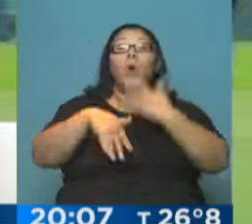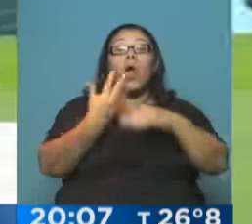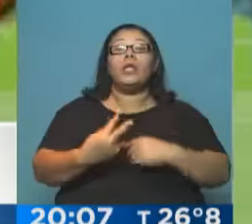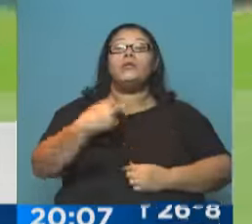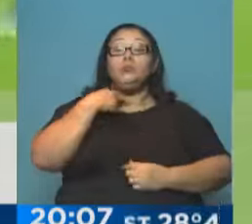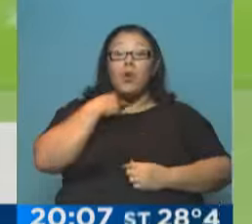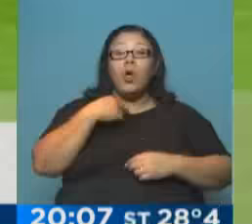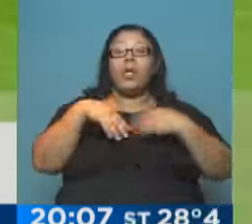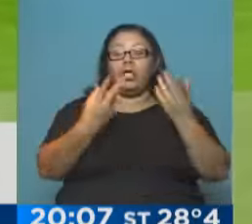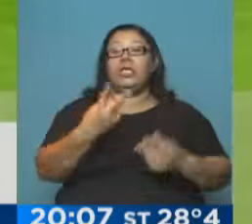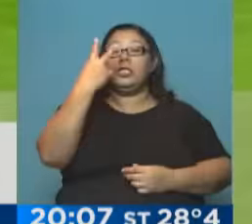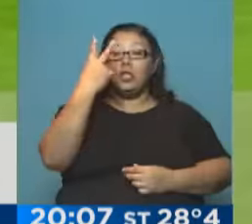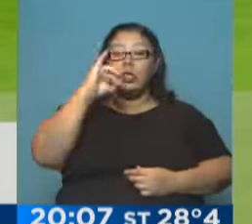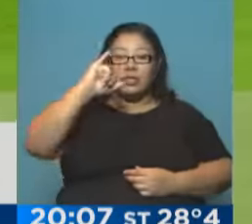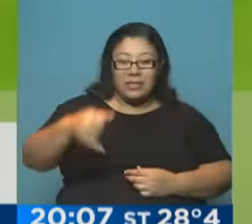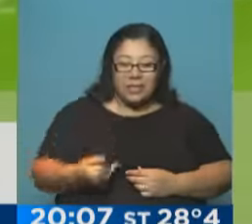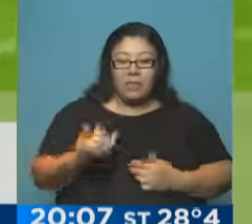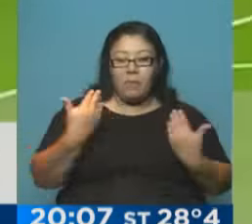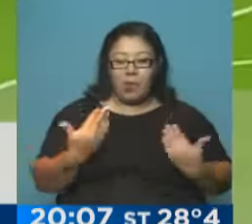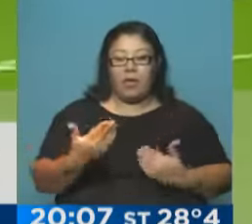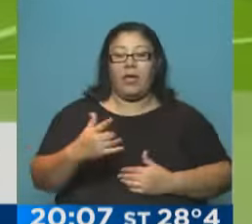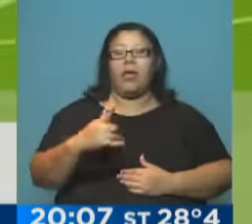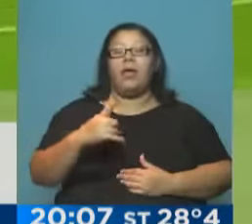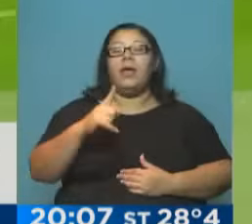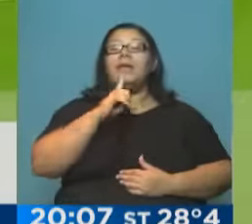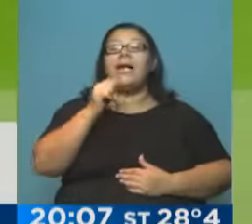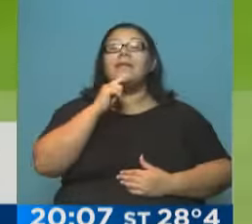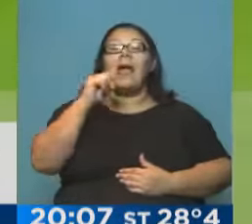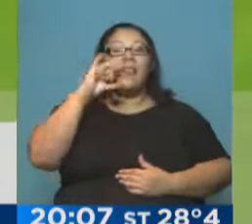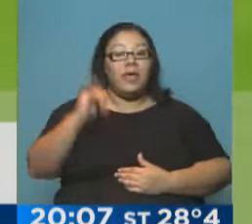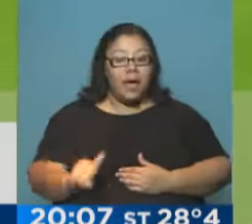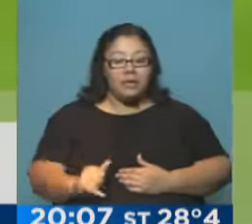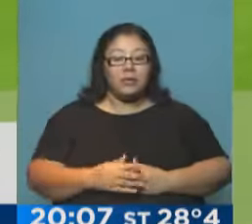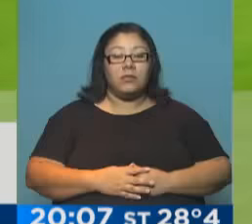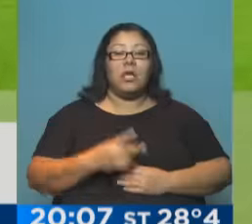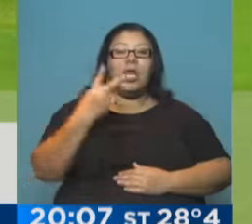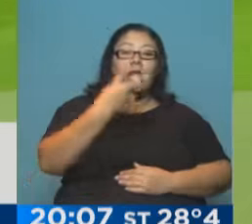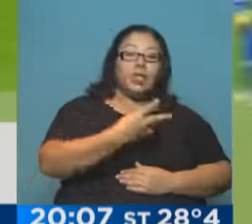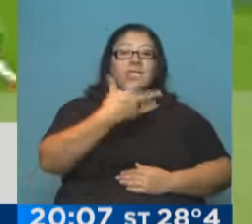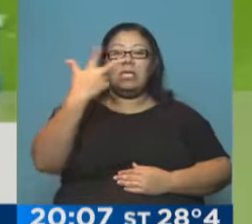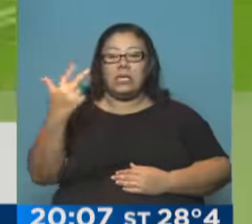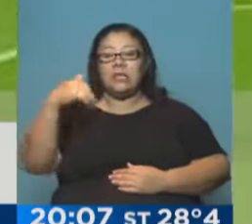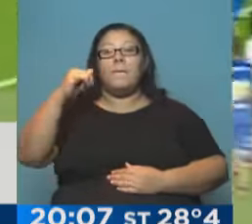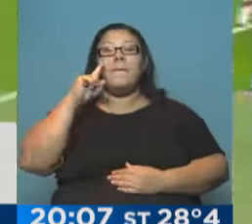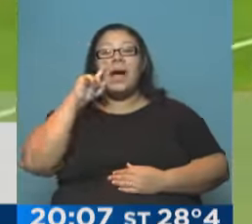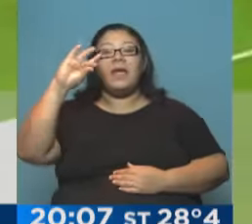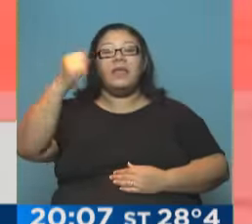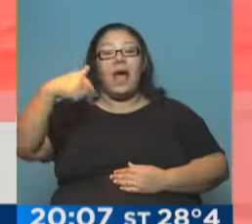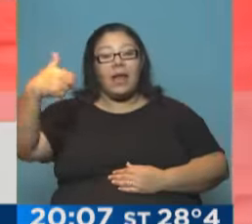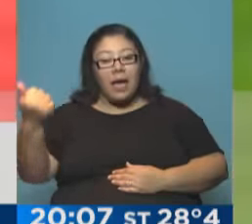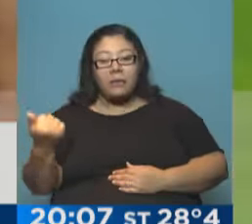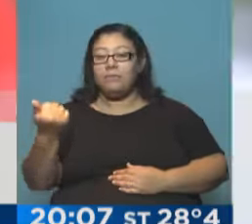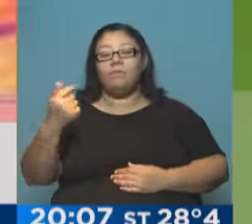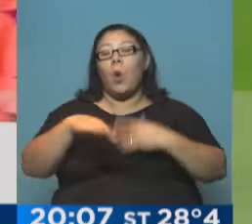en el caso de Cata Díaz y de Jonathan Silva, tienen 2 y 3 fechas respectivamente para cumplir. Maidana tiene 2 también y no va a poder estar